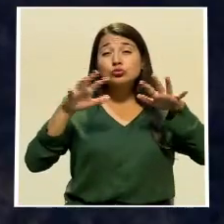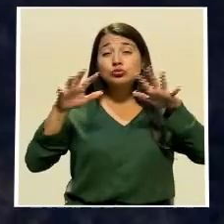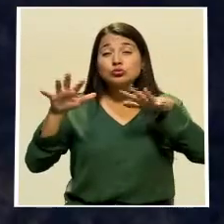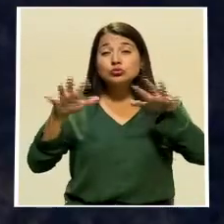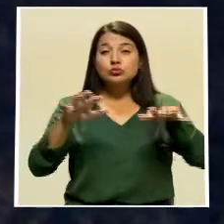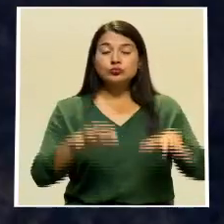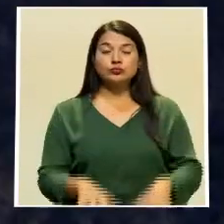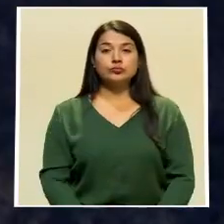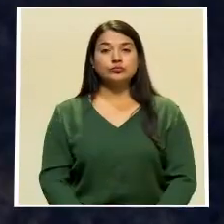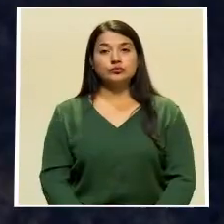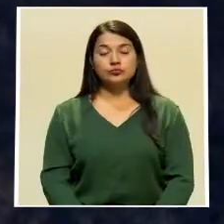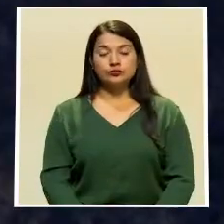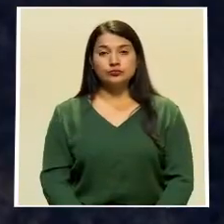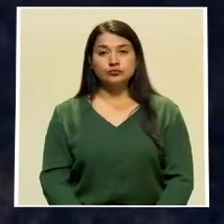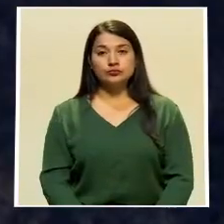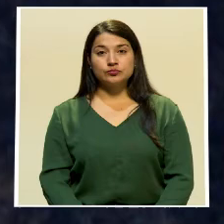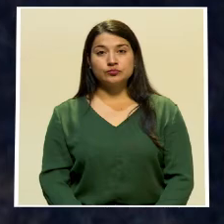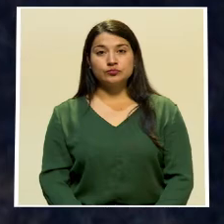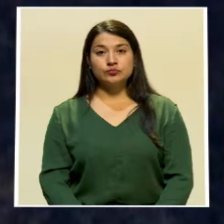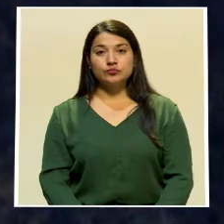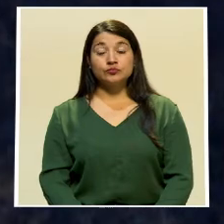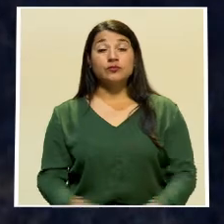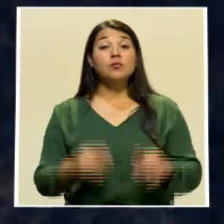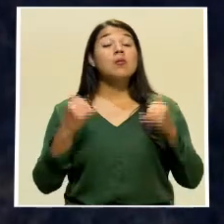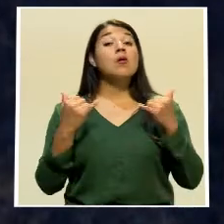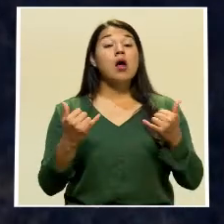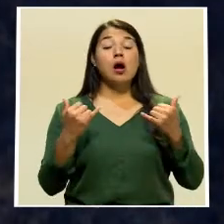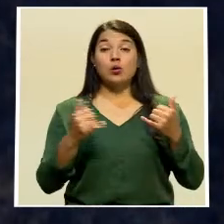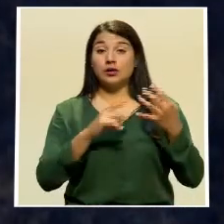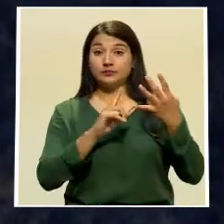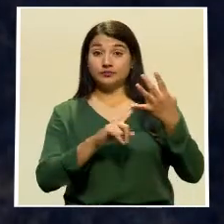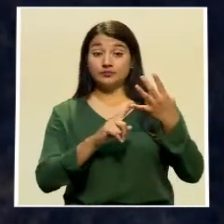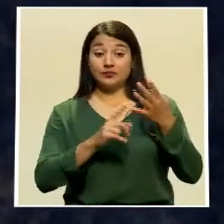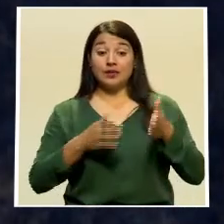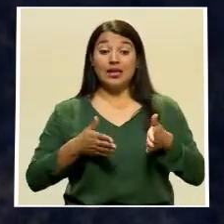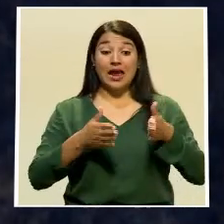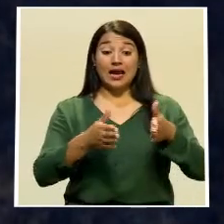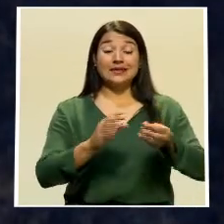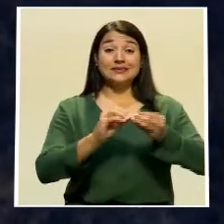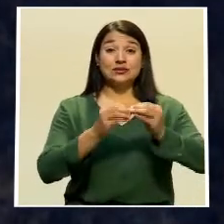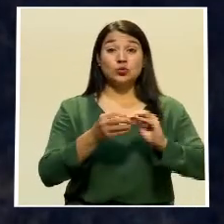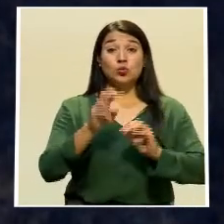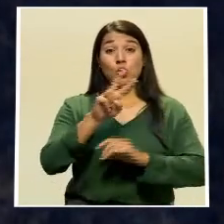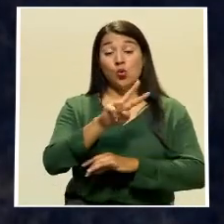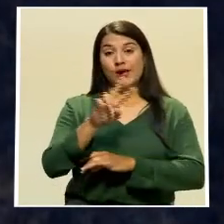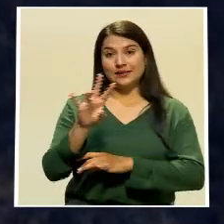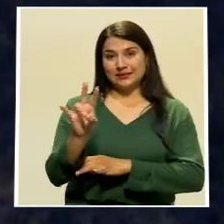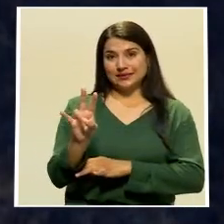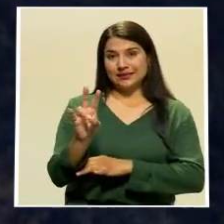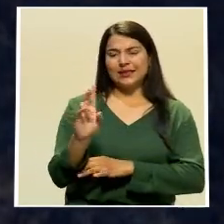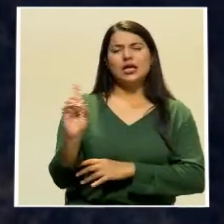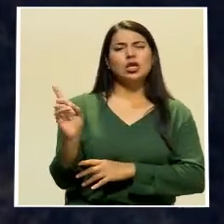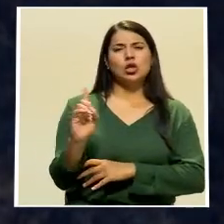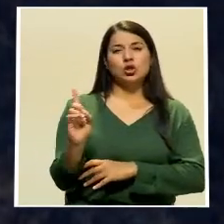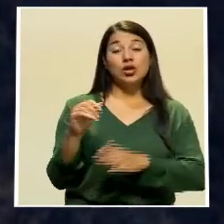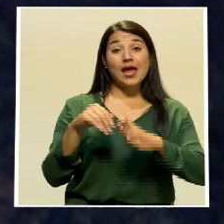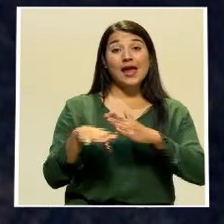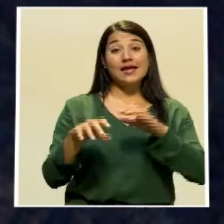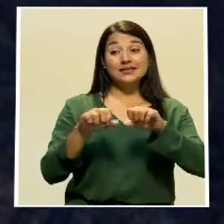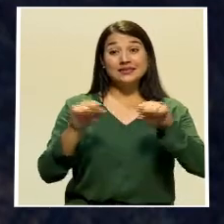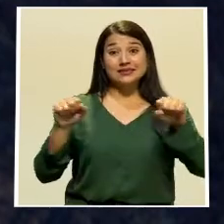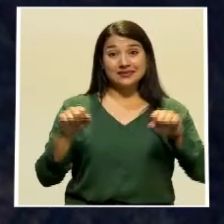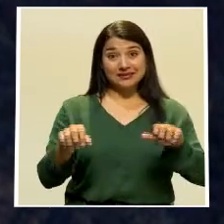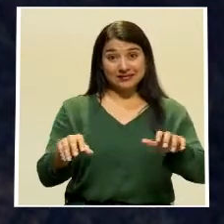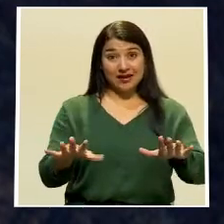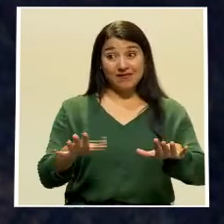llovizna. Nos movemos ahora a la Ruta 27 en el sector de la Sabana